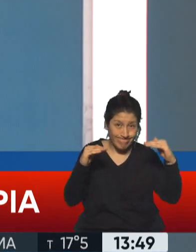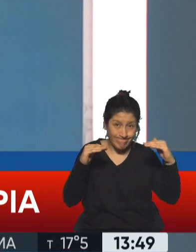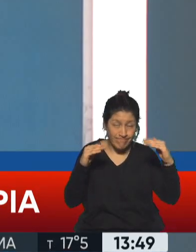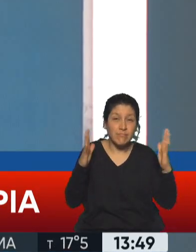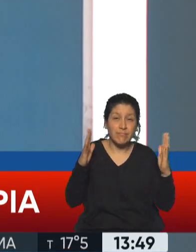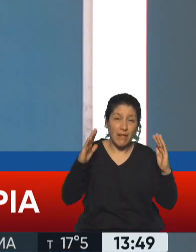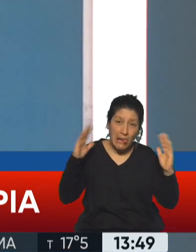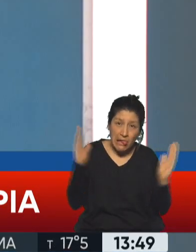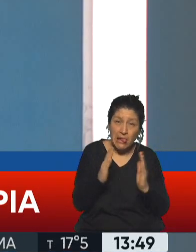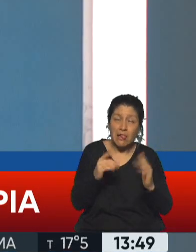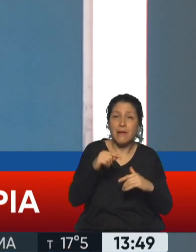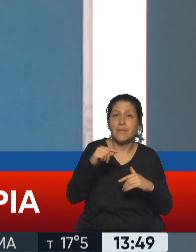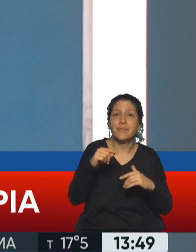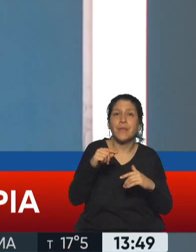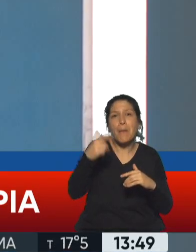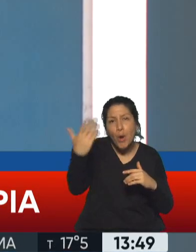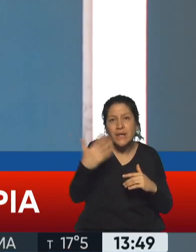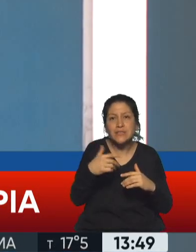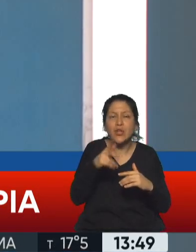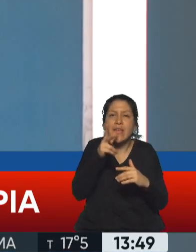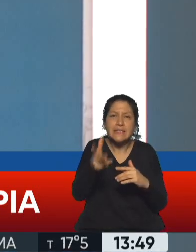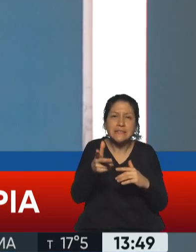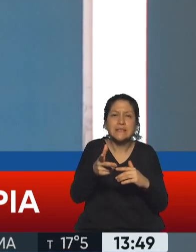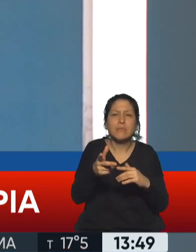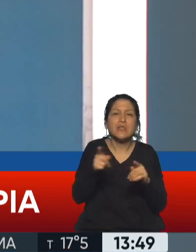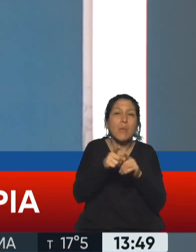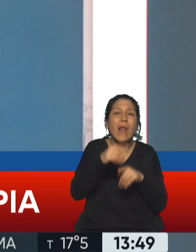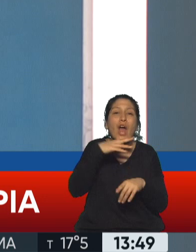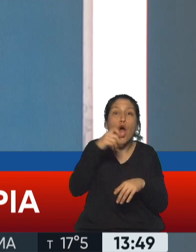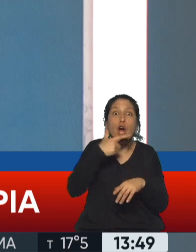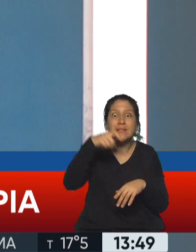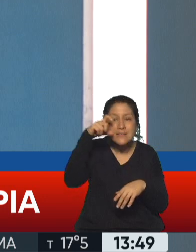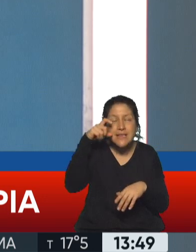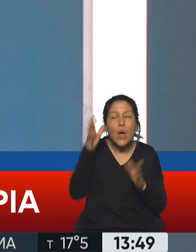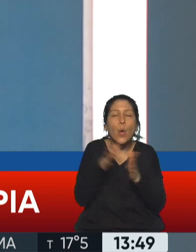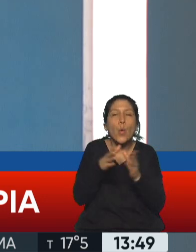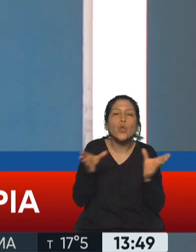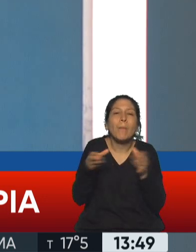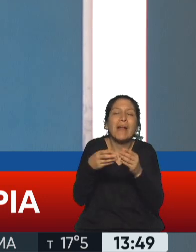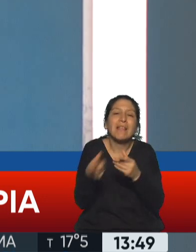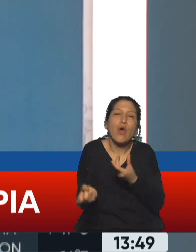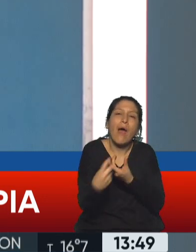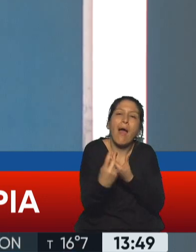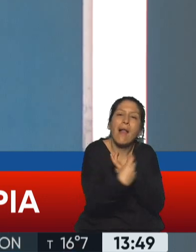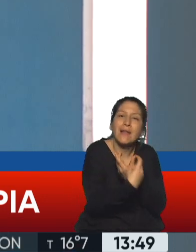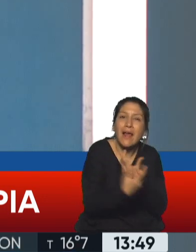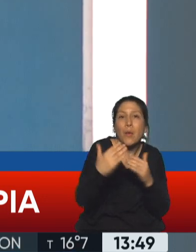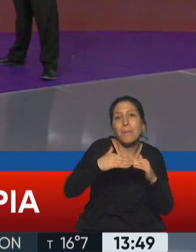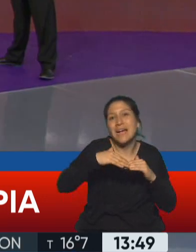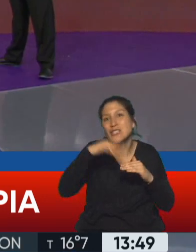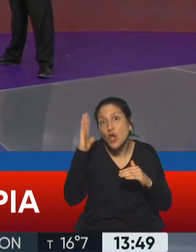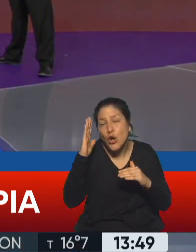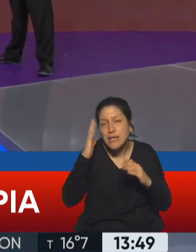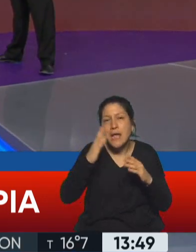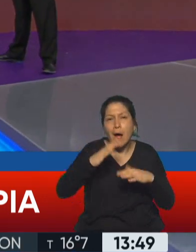muy estrecha. Con eso podrían, como decía José, con estos partidos aliados, llegar a una mayoría absoluta pero no